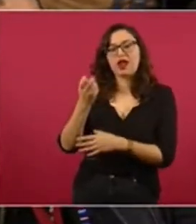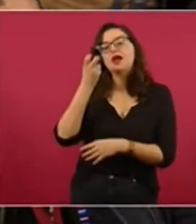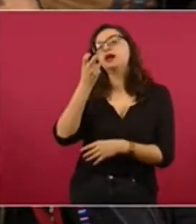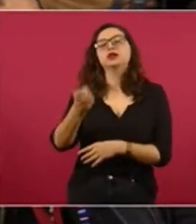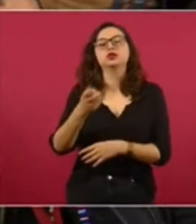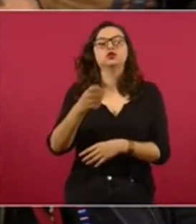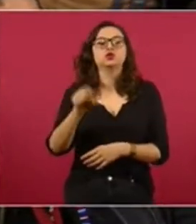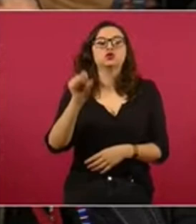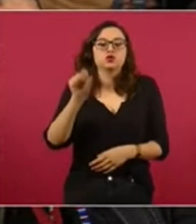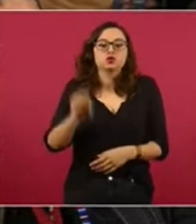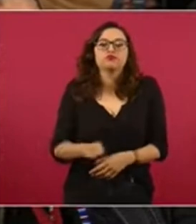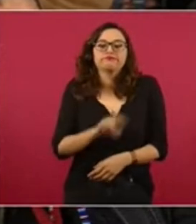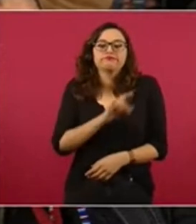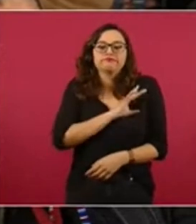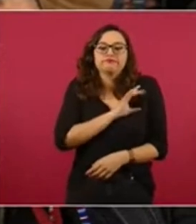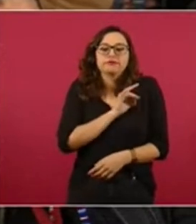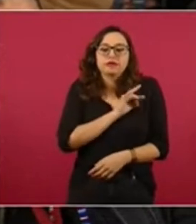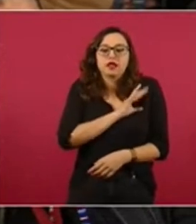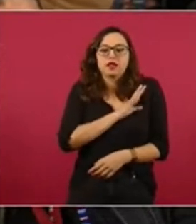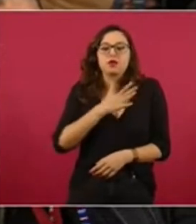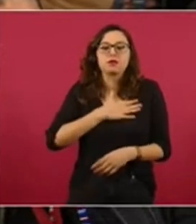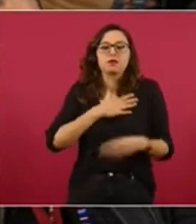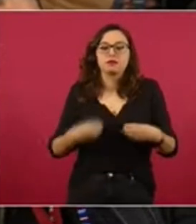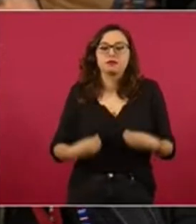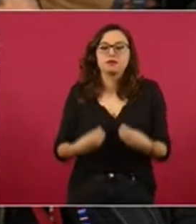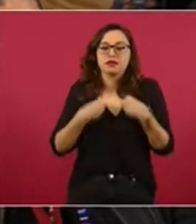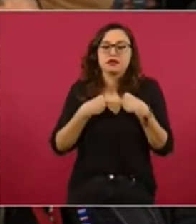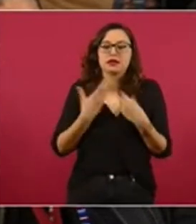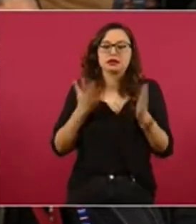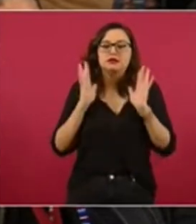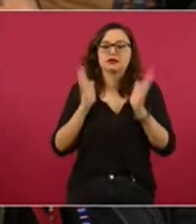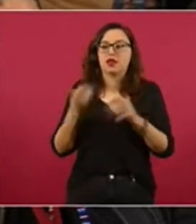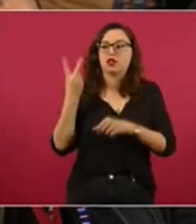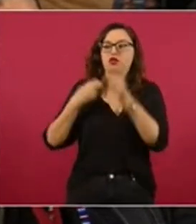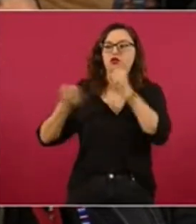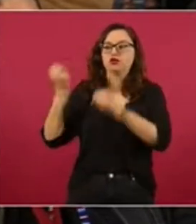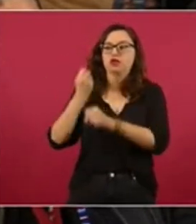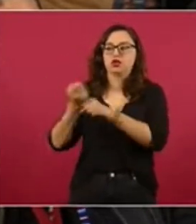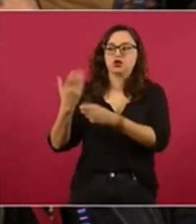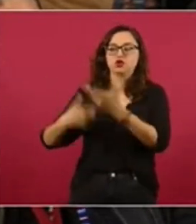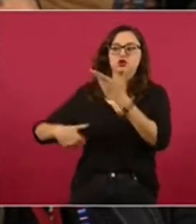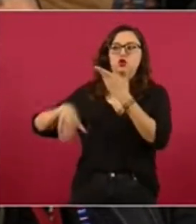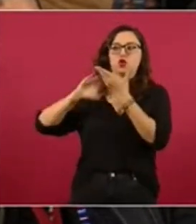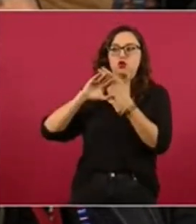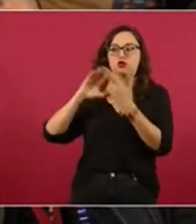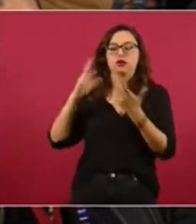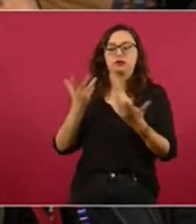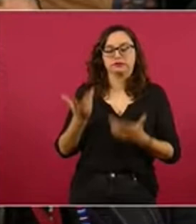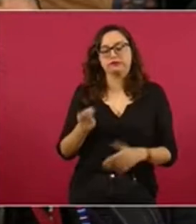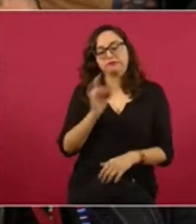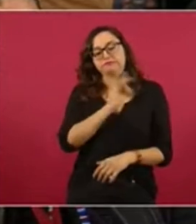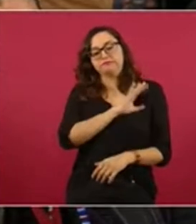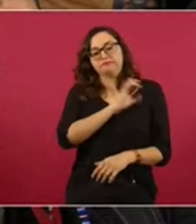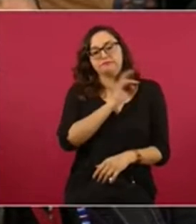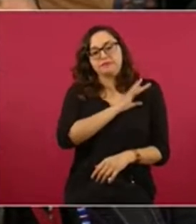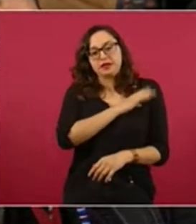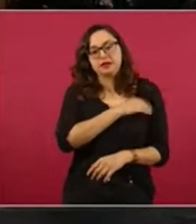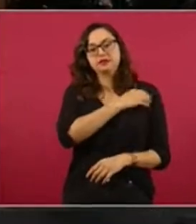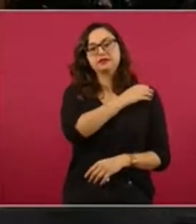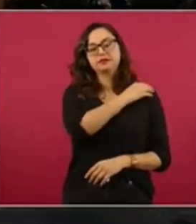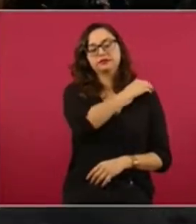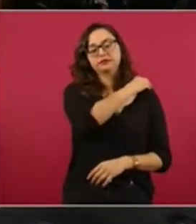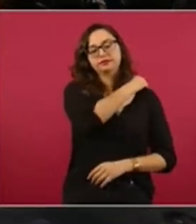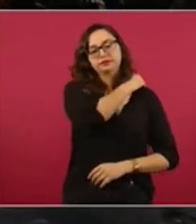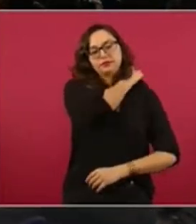yo pues temo por mi vida, porque ya lo pasé una vez y no me gustaría volverlo a pasar. Y hemos